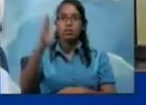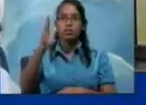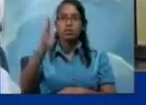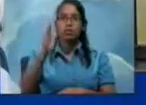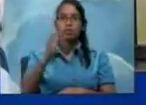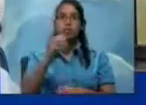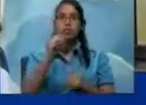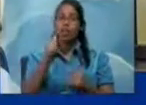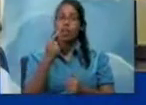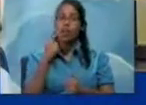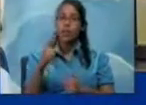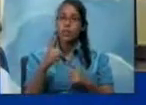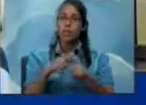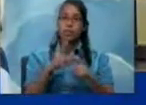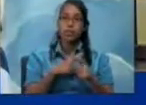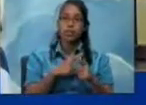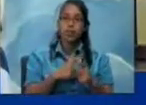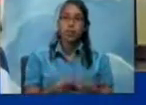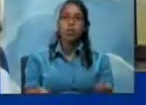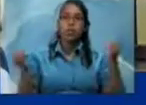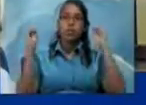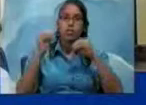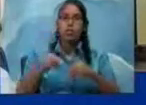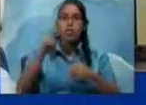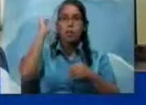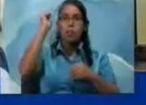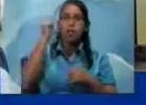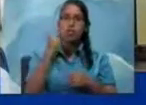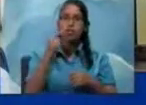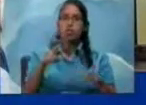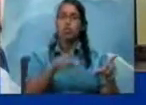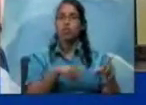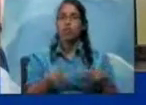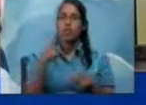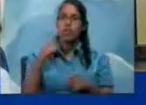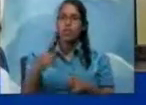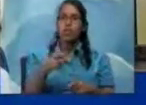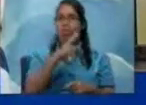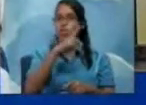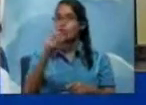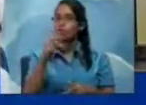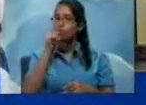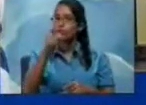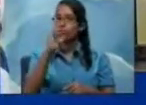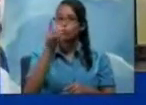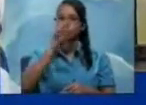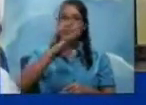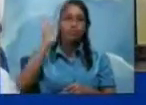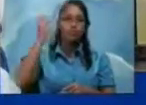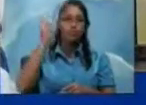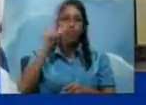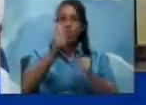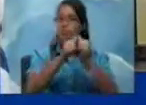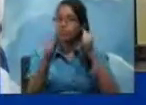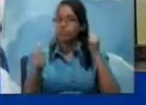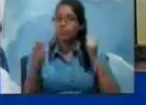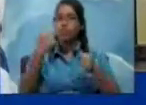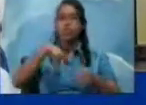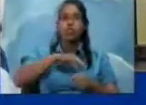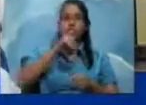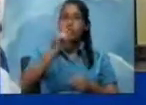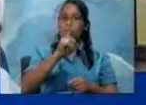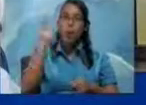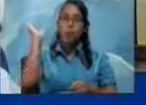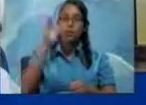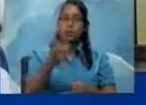dijeron ellos pusieron a Pedro en su lugar le dijeron No hermano Pedro usted como que está descarriado nosotros no no